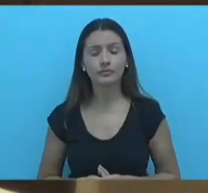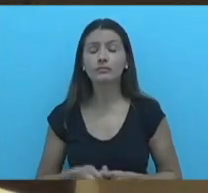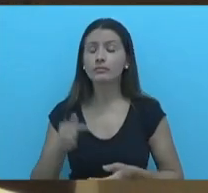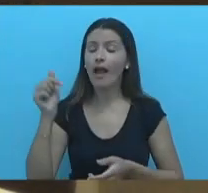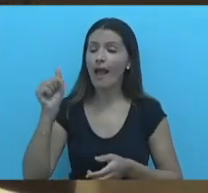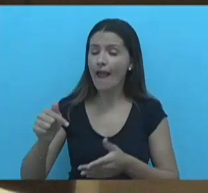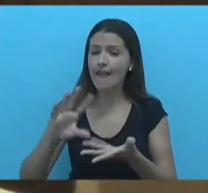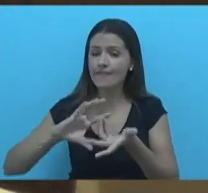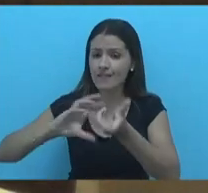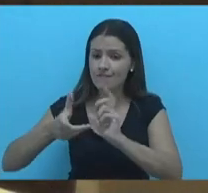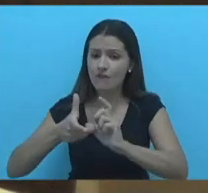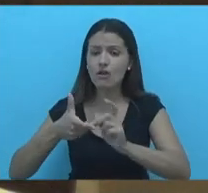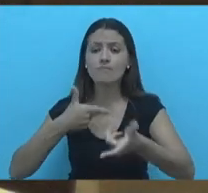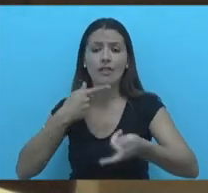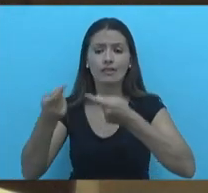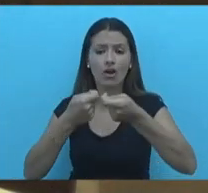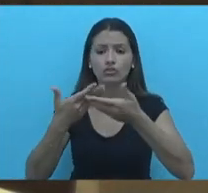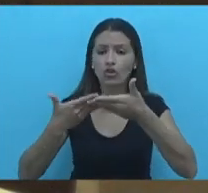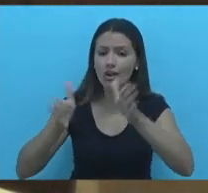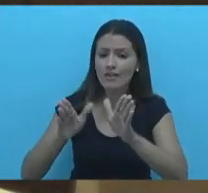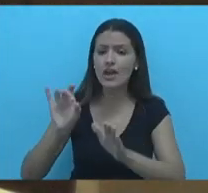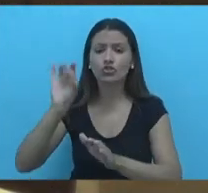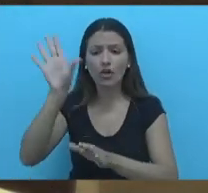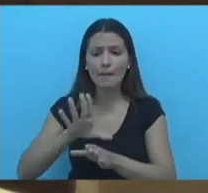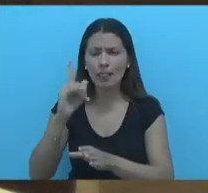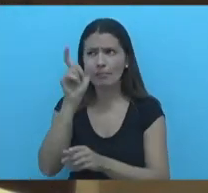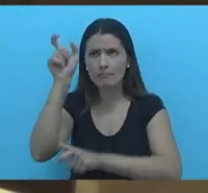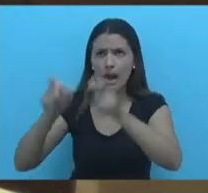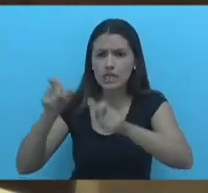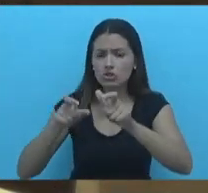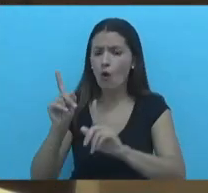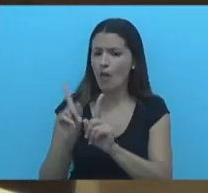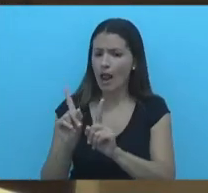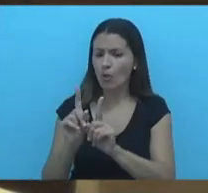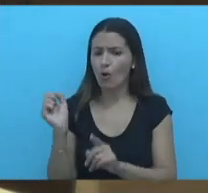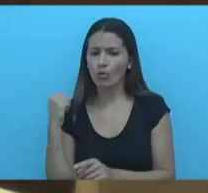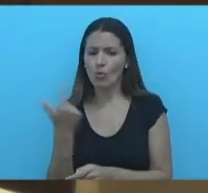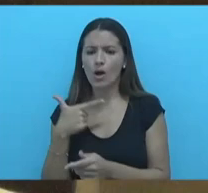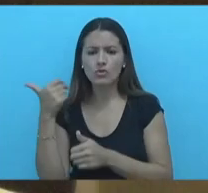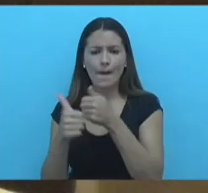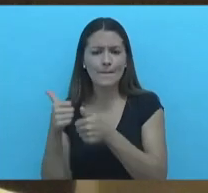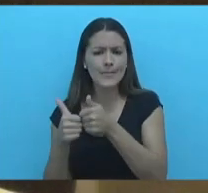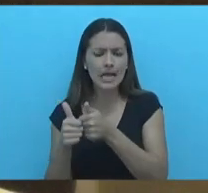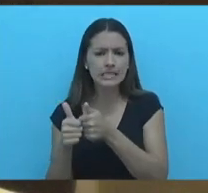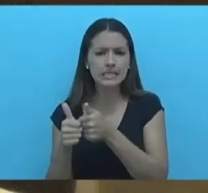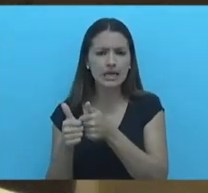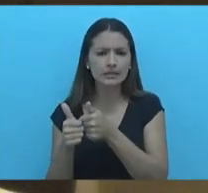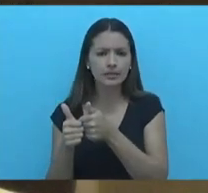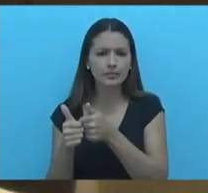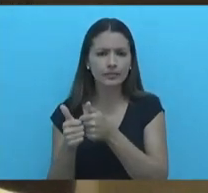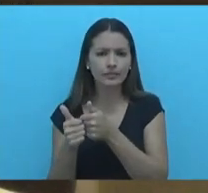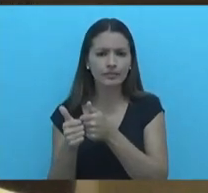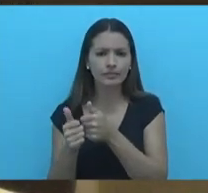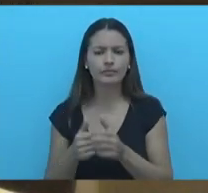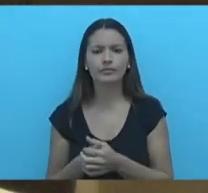comercio en el cual lo que fijan la agenda son los lobbies de los diferentes sectores de los aparatos productivos de estos dos